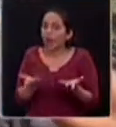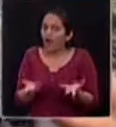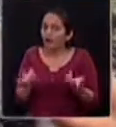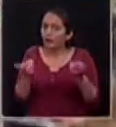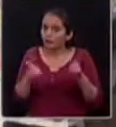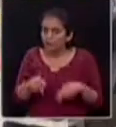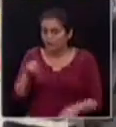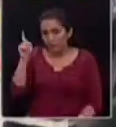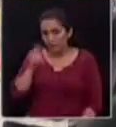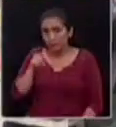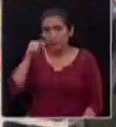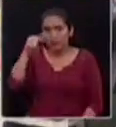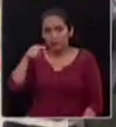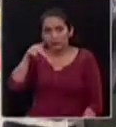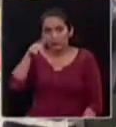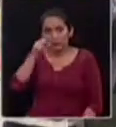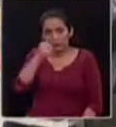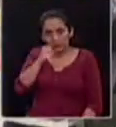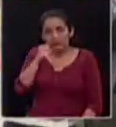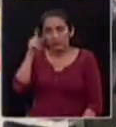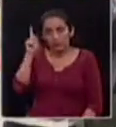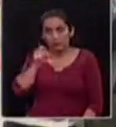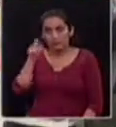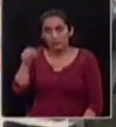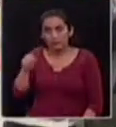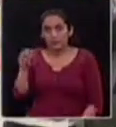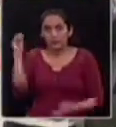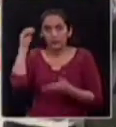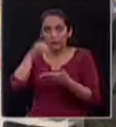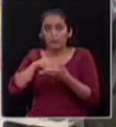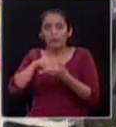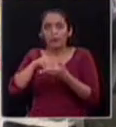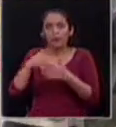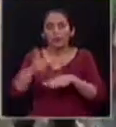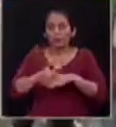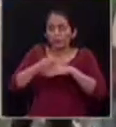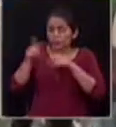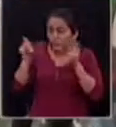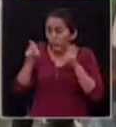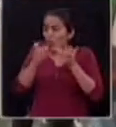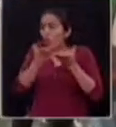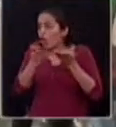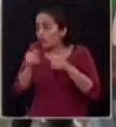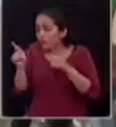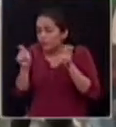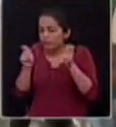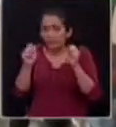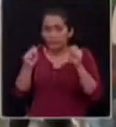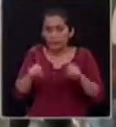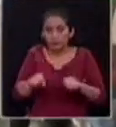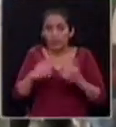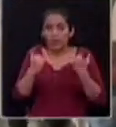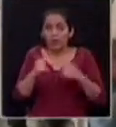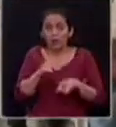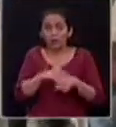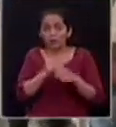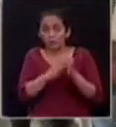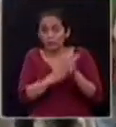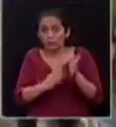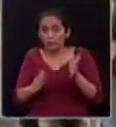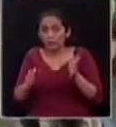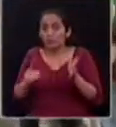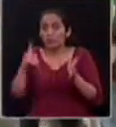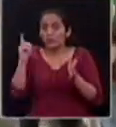controlar igual que los buses. Hasta este fin de mes, las compañías y cooperativas de tricimotos tienen plazo para adquirir el GPS y en julio ya